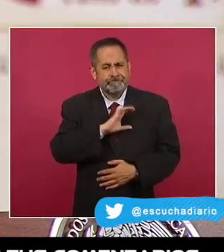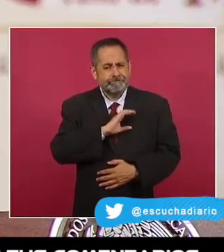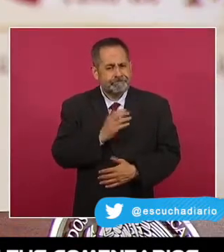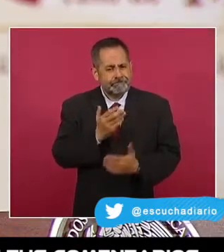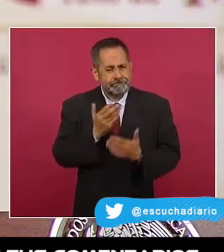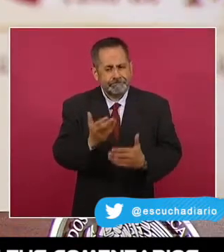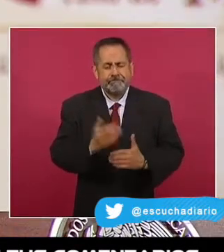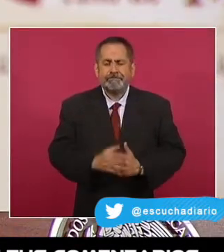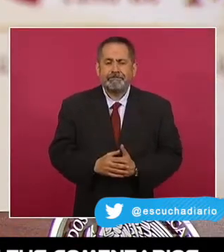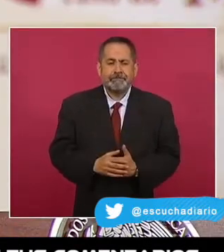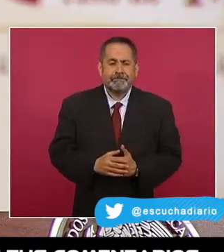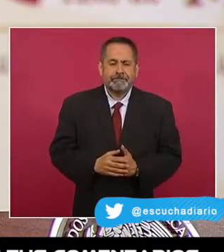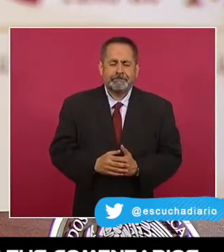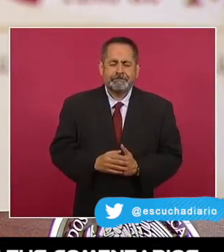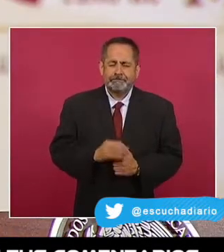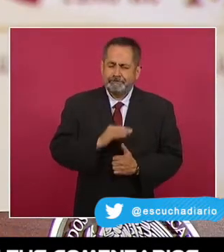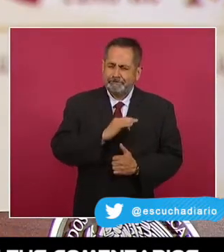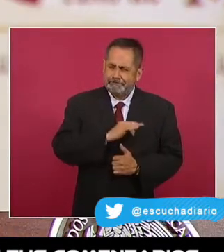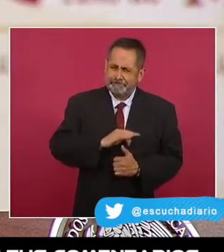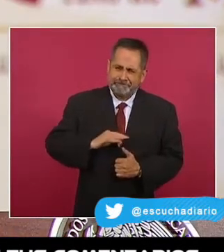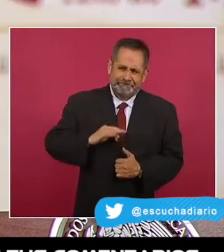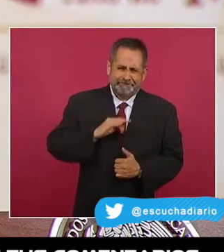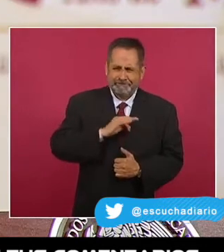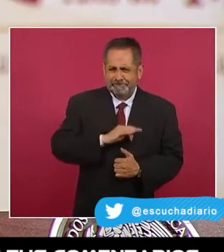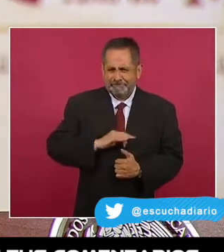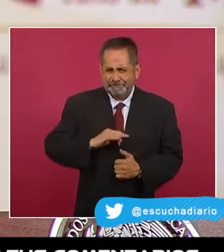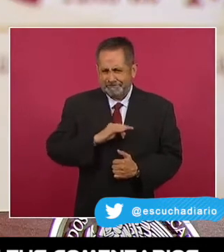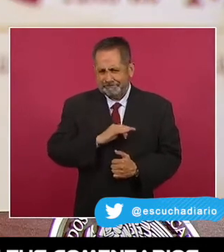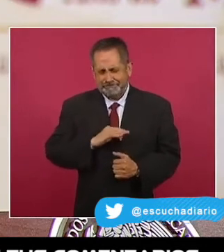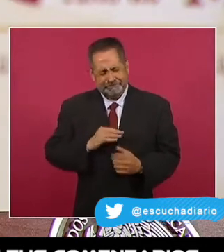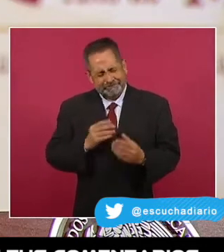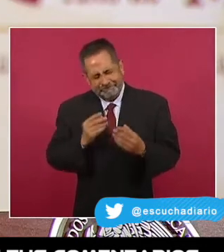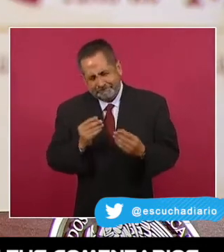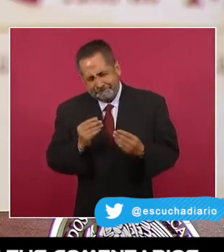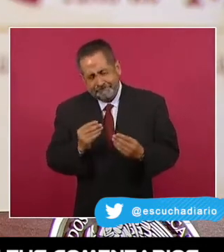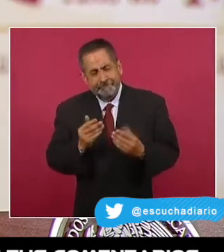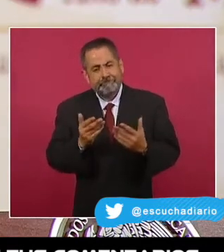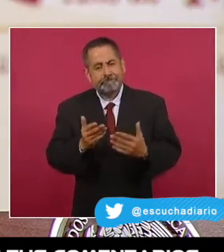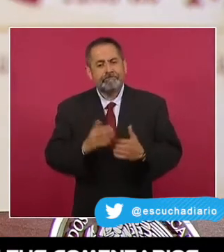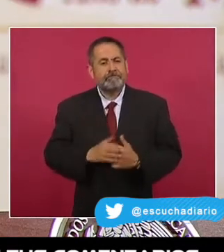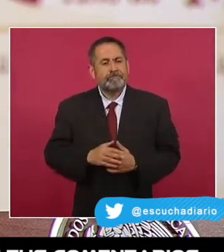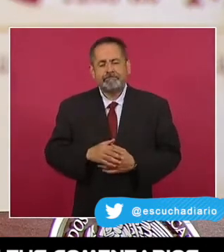y desarrollo del país, aun cuando sufren maltrato y discriminación.